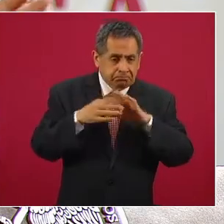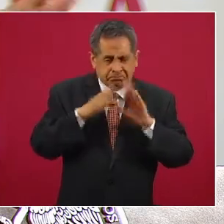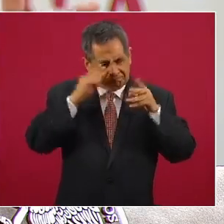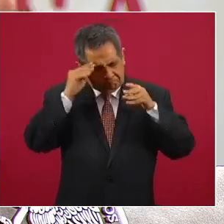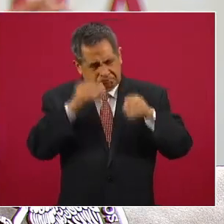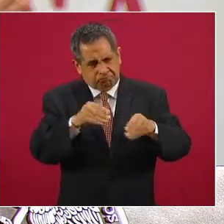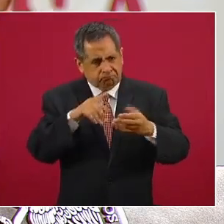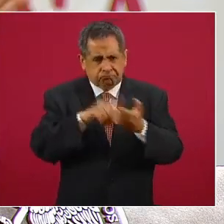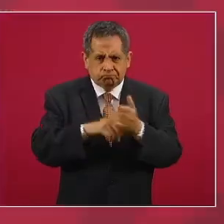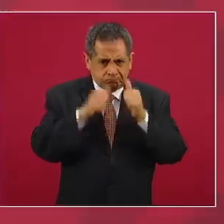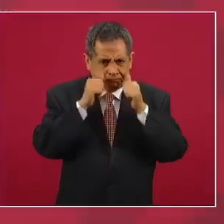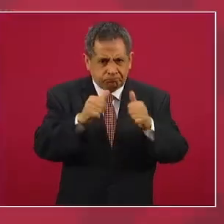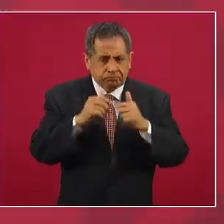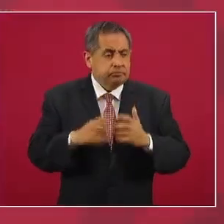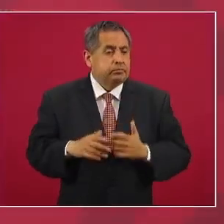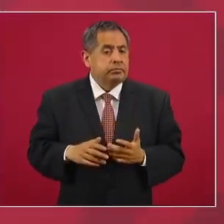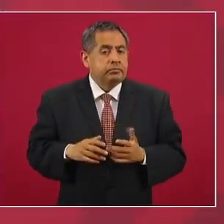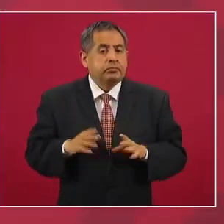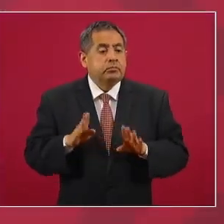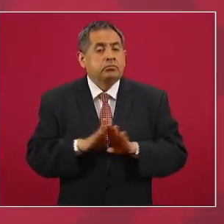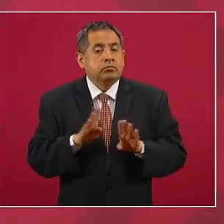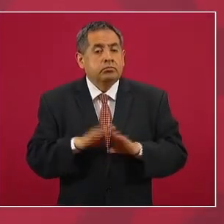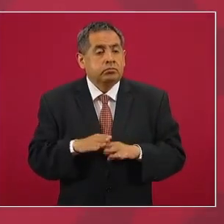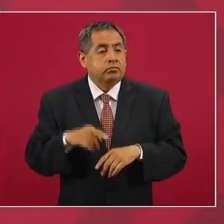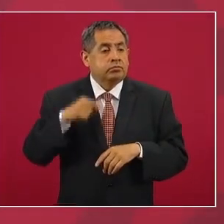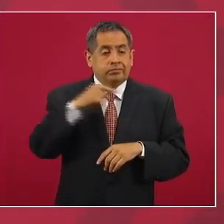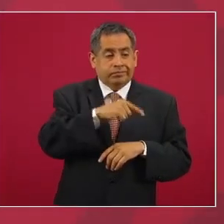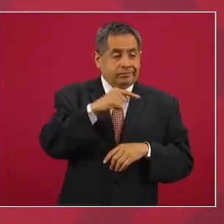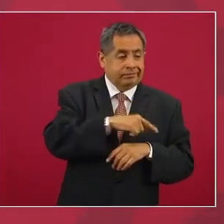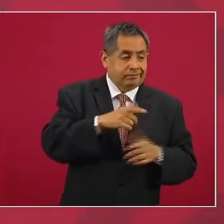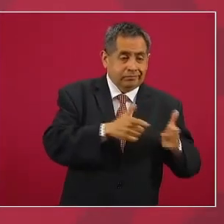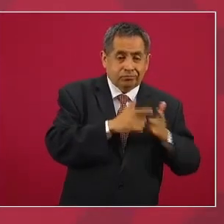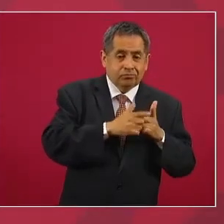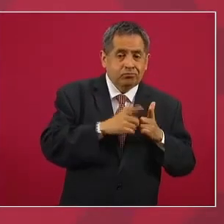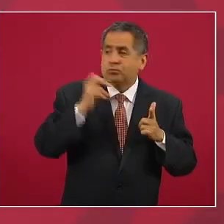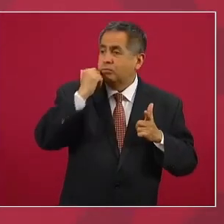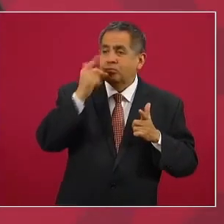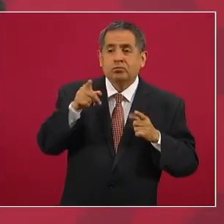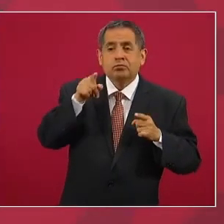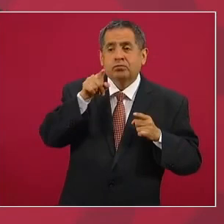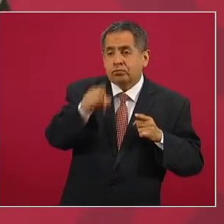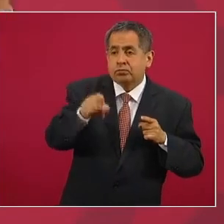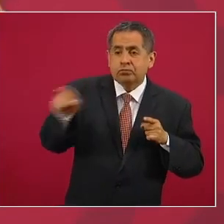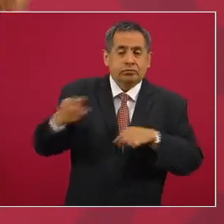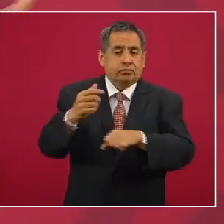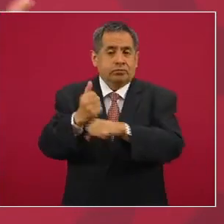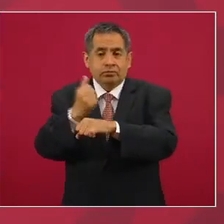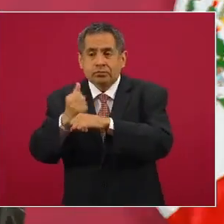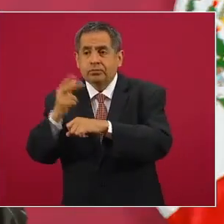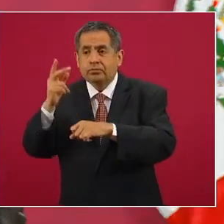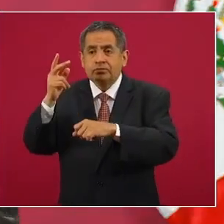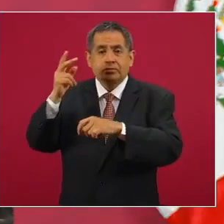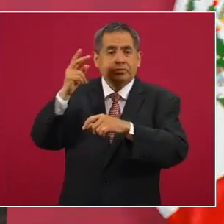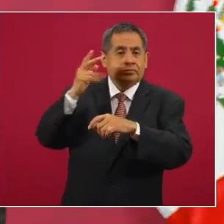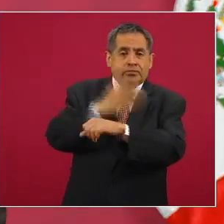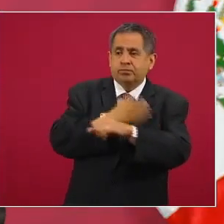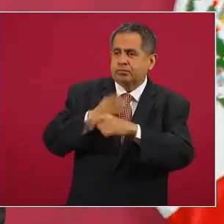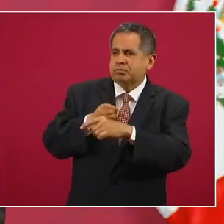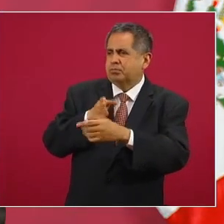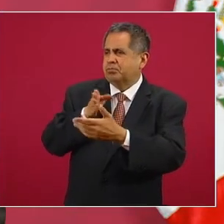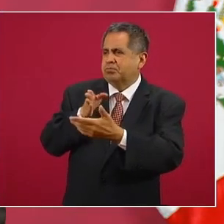dedicado a romper esa alianza, al grado de que estaba hablando en Morelos